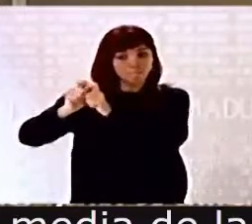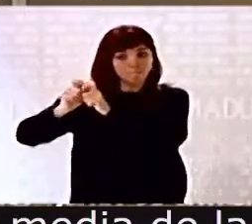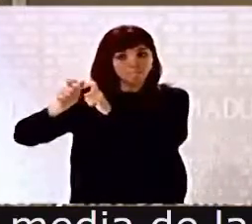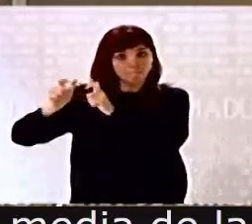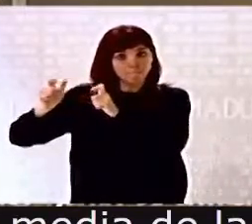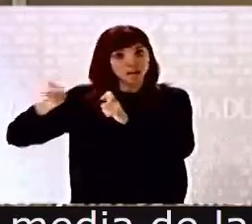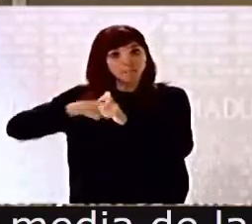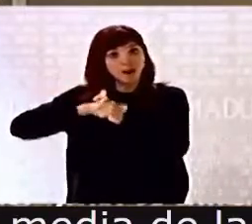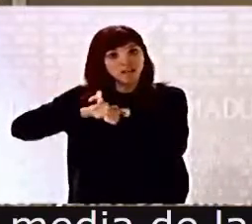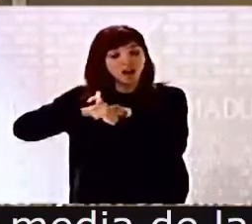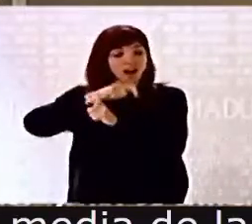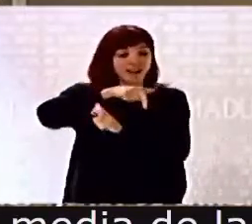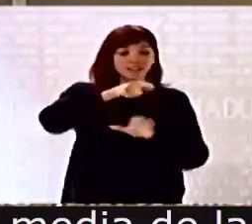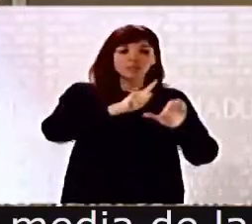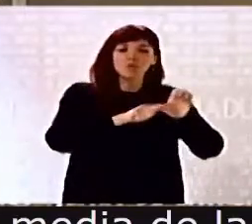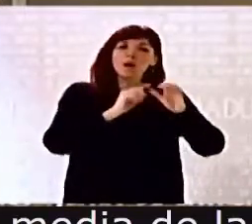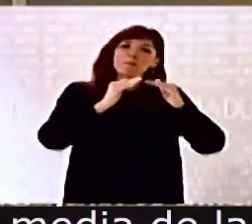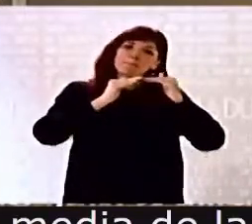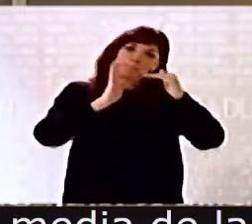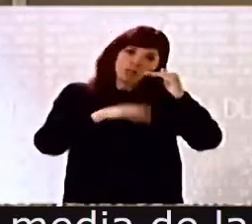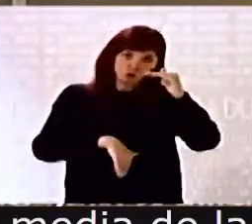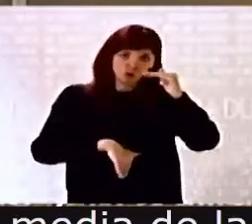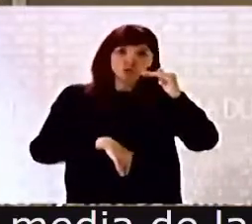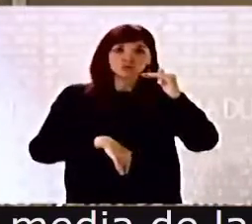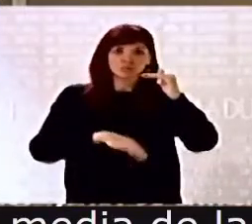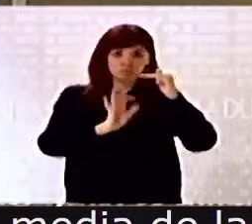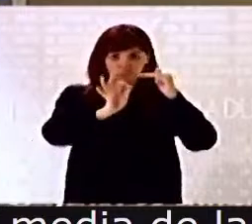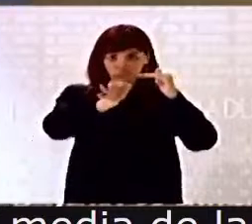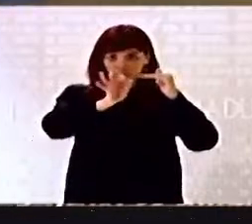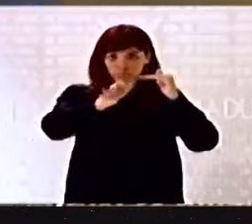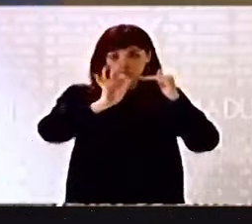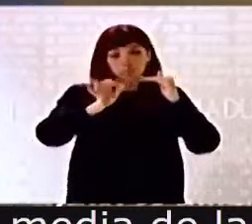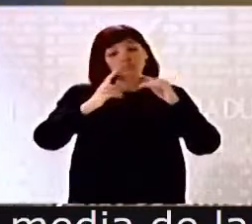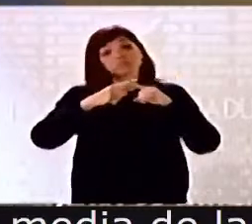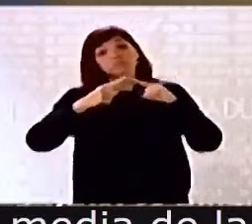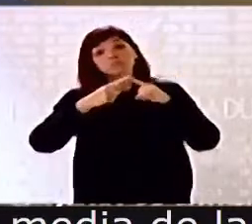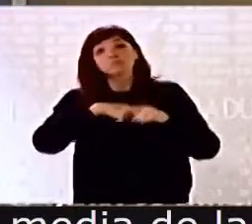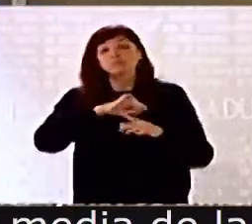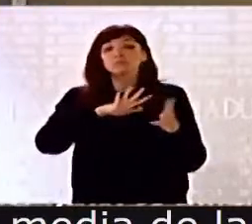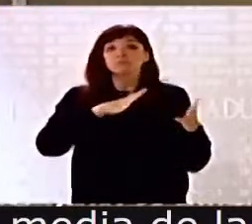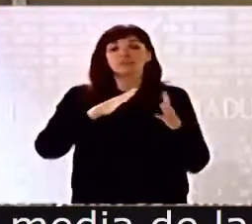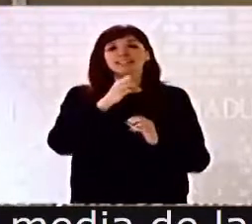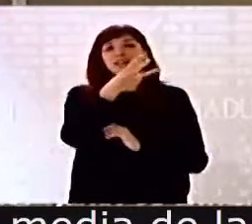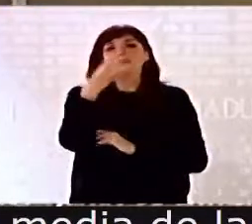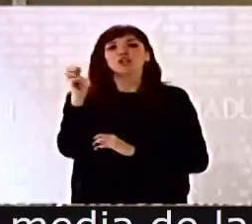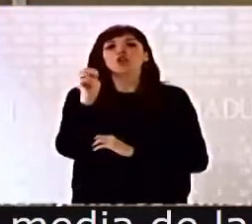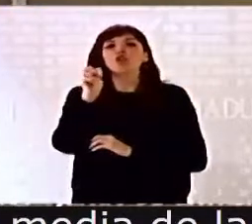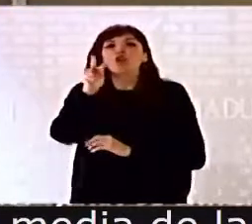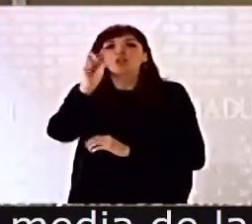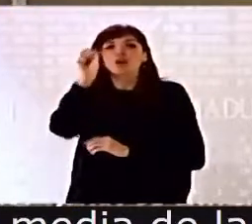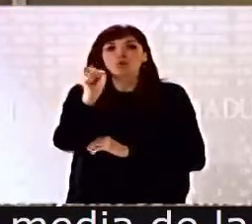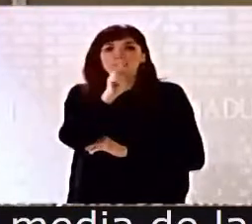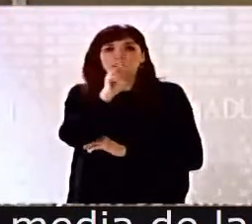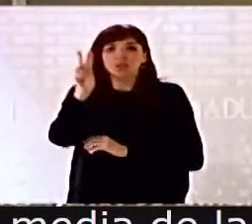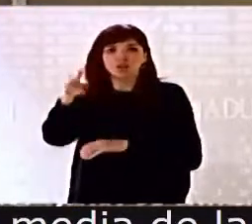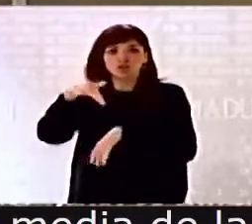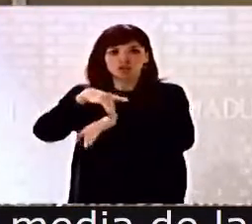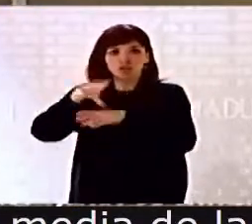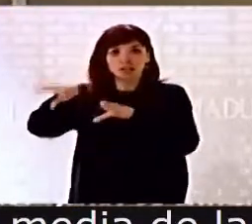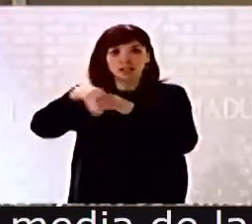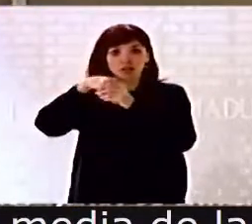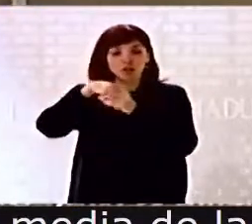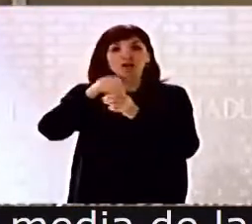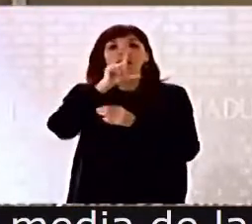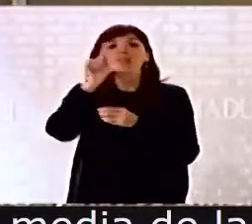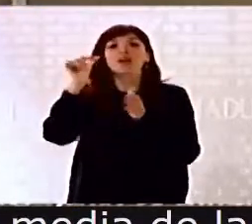media española. Está por debajo de la media española. La media española se sitúa en 312,22 casos por cada 100.000